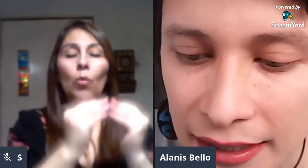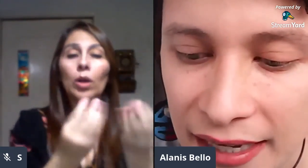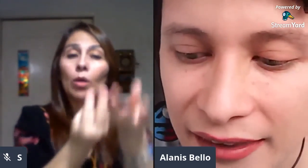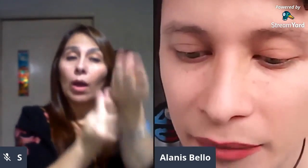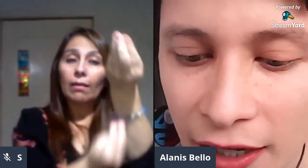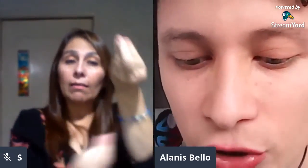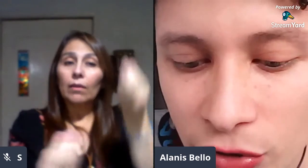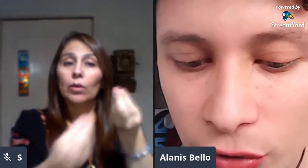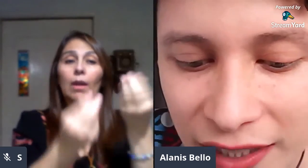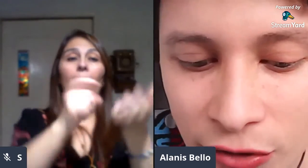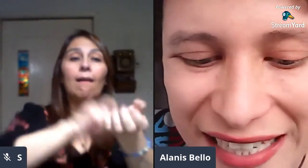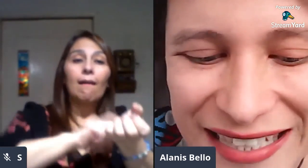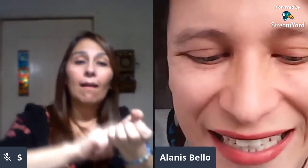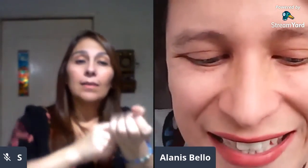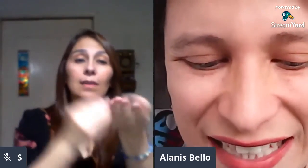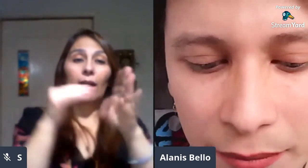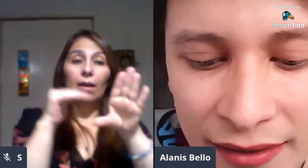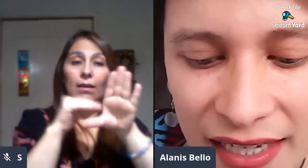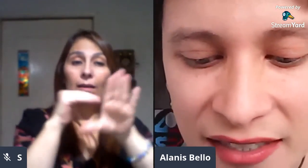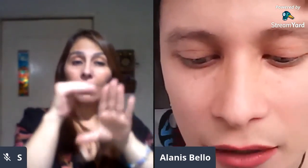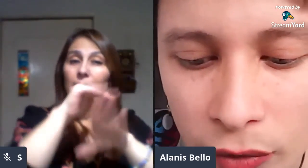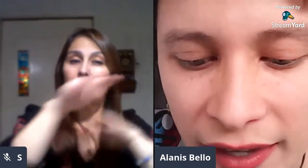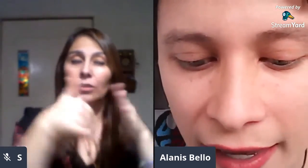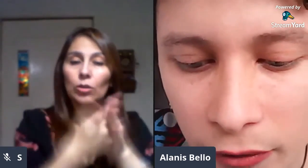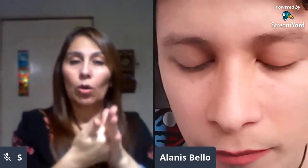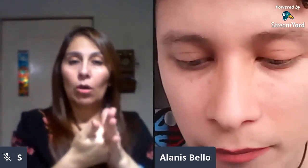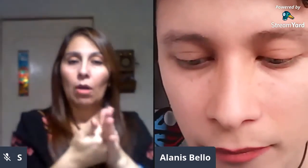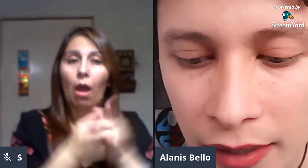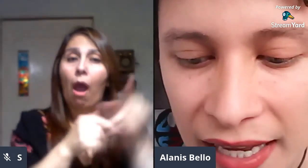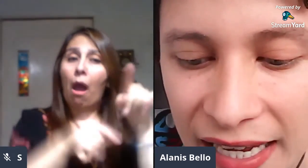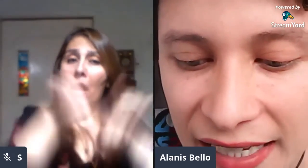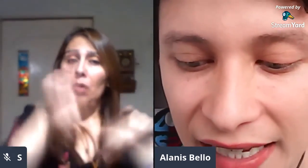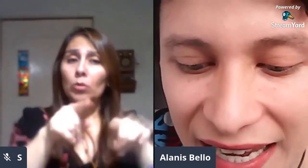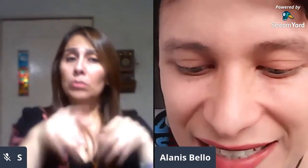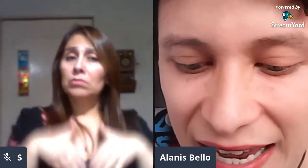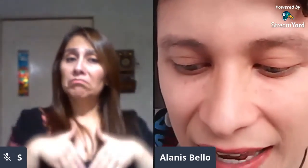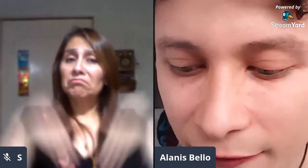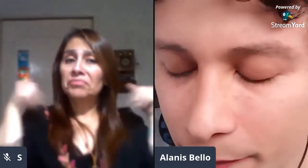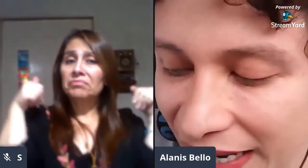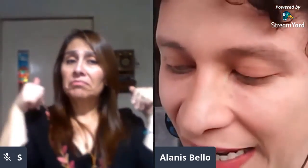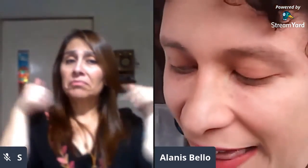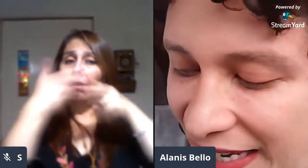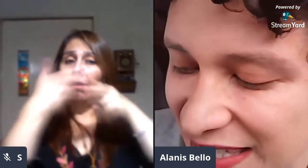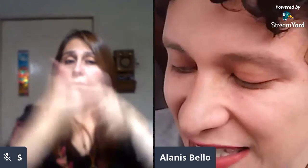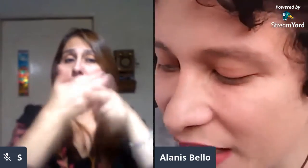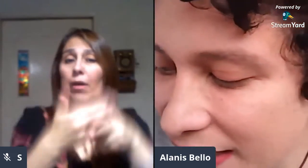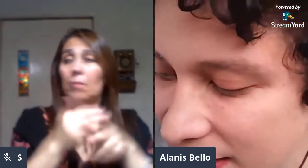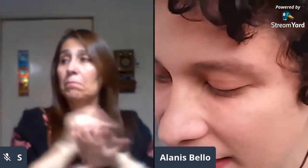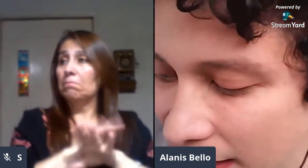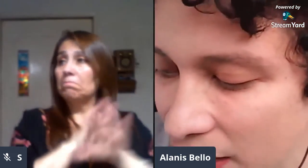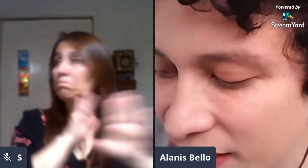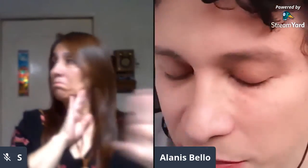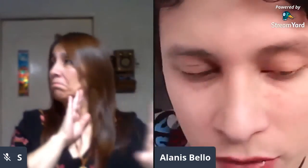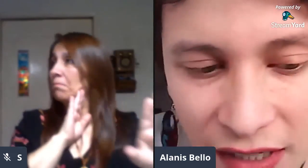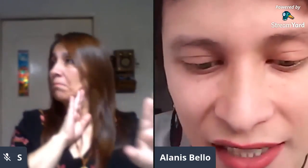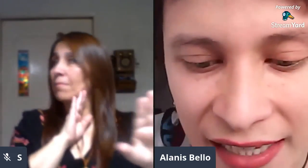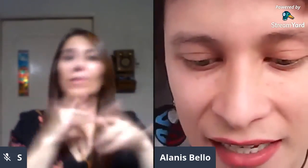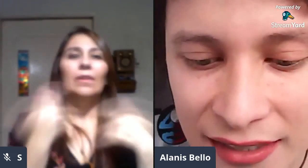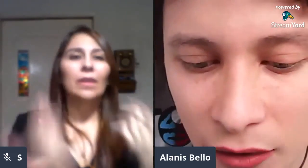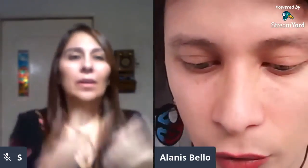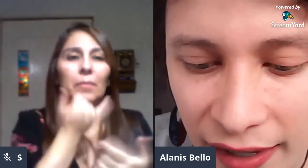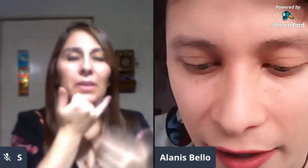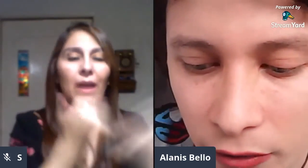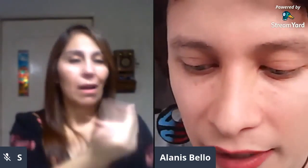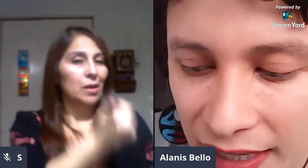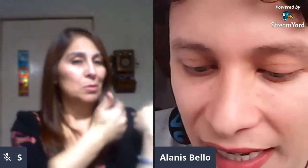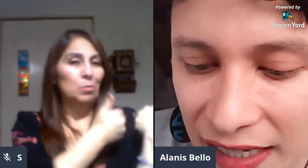clase, también hay otros sujetos que se eximen de ese cuidado, y esa manera de eximirse de las